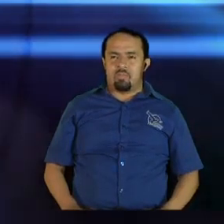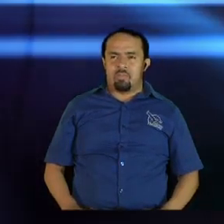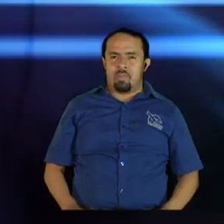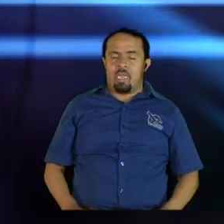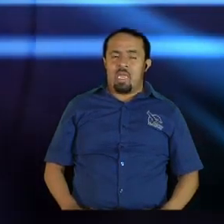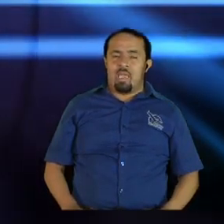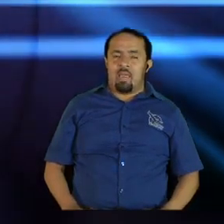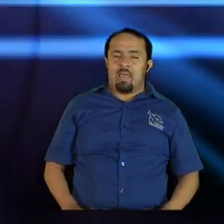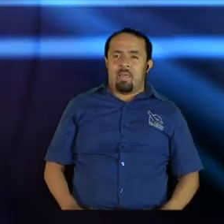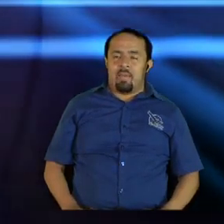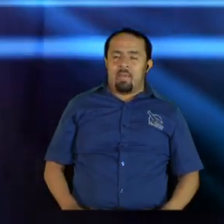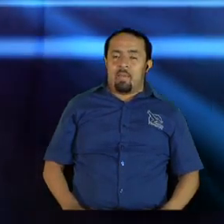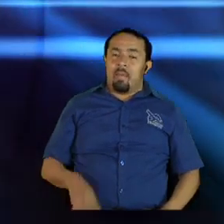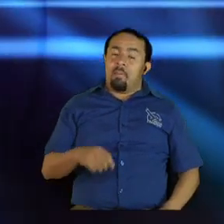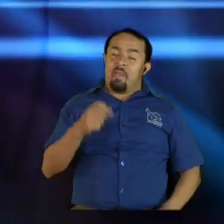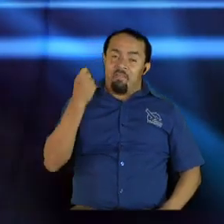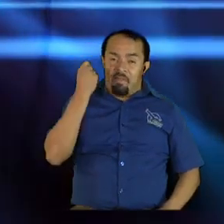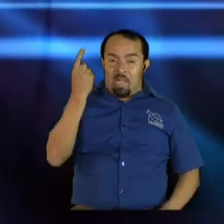9.